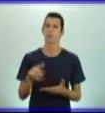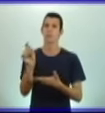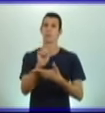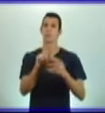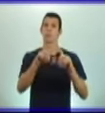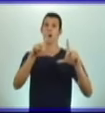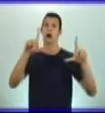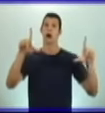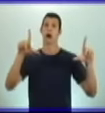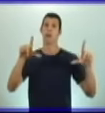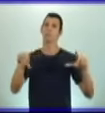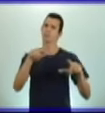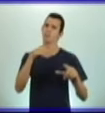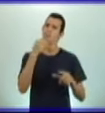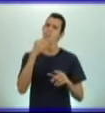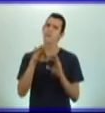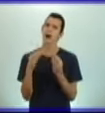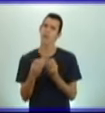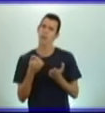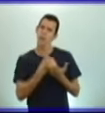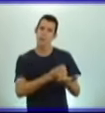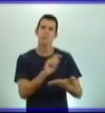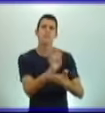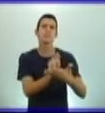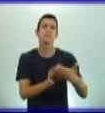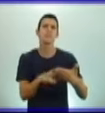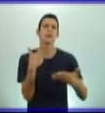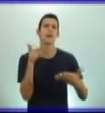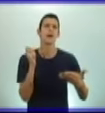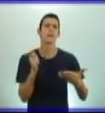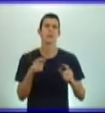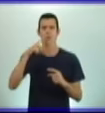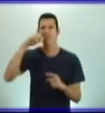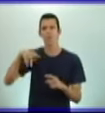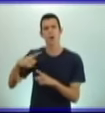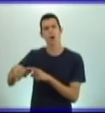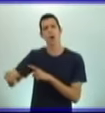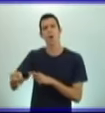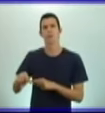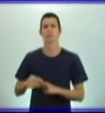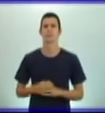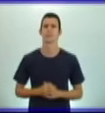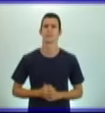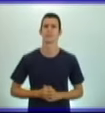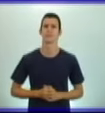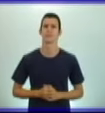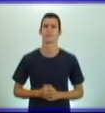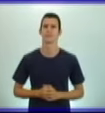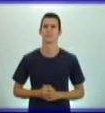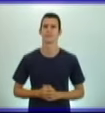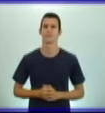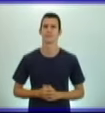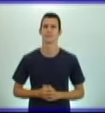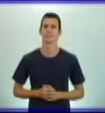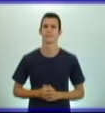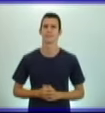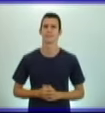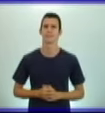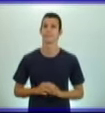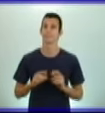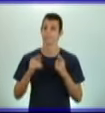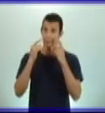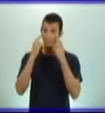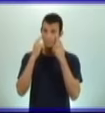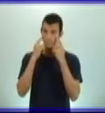Haciendo uso de GeoGebra, representar gráficamente las funciones que ahí indicamos. Fíjense que en el inciso B de este